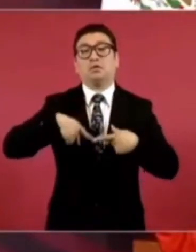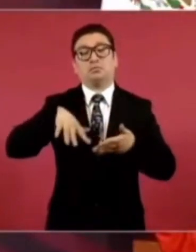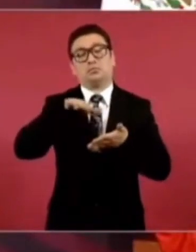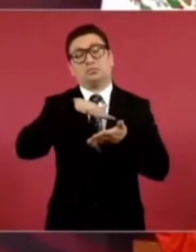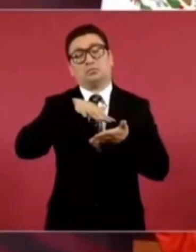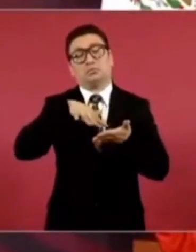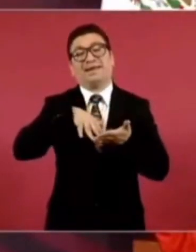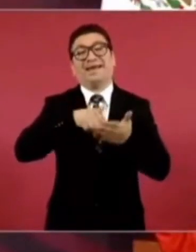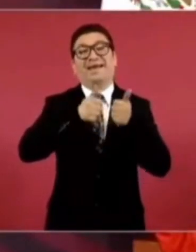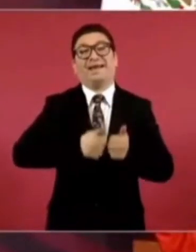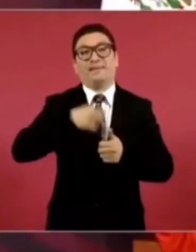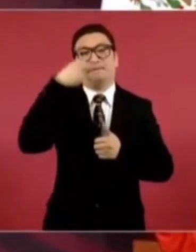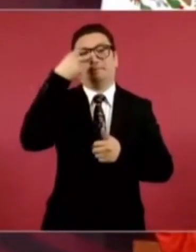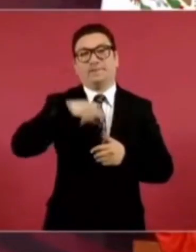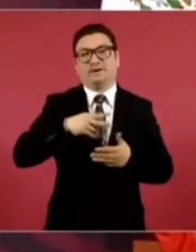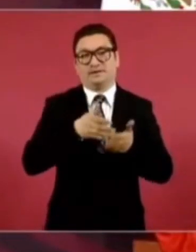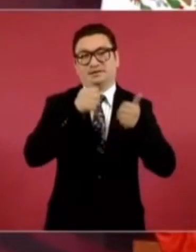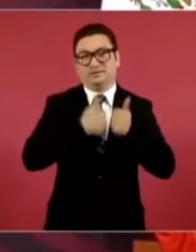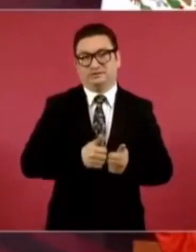Y piensa que